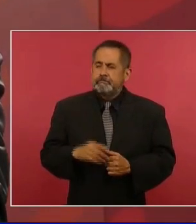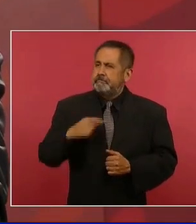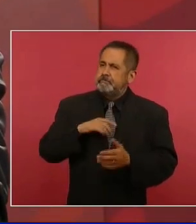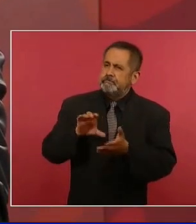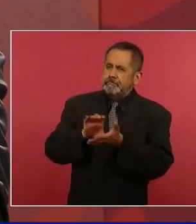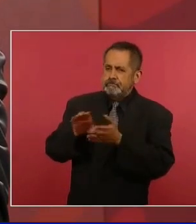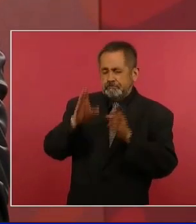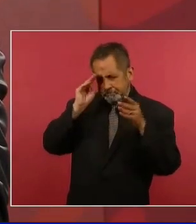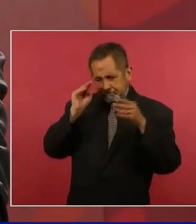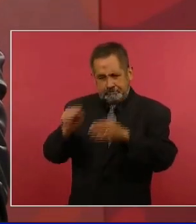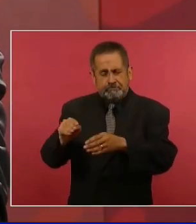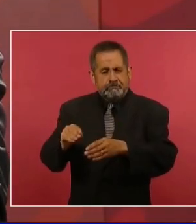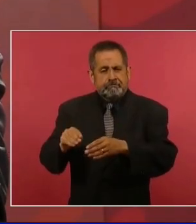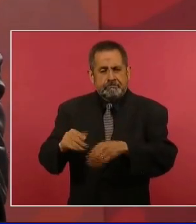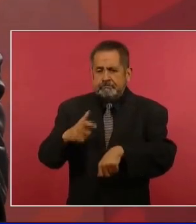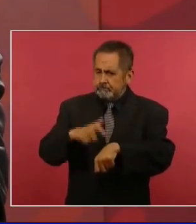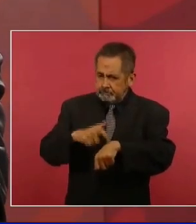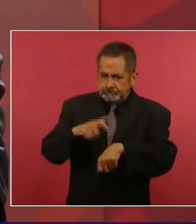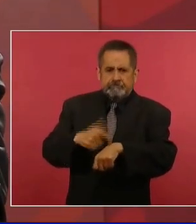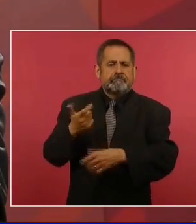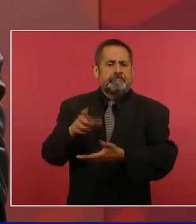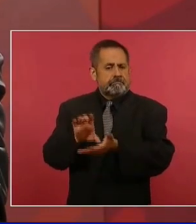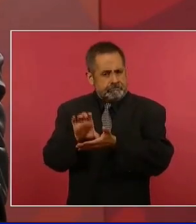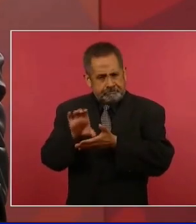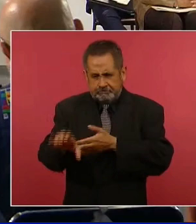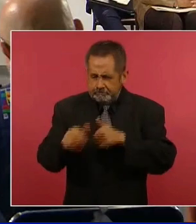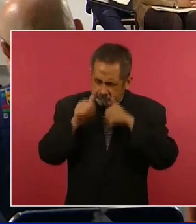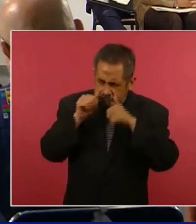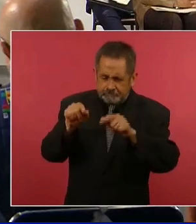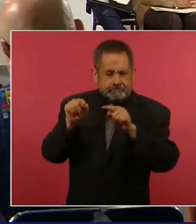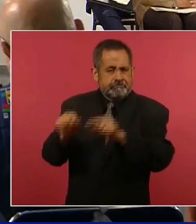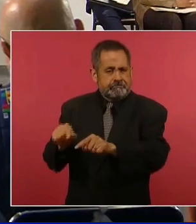destinar bastante tiempo y recursos